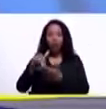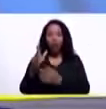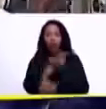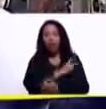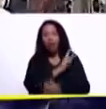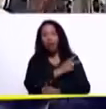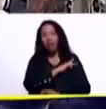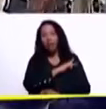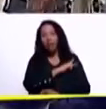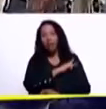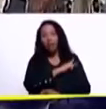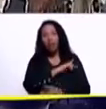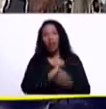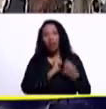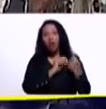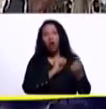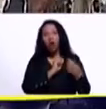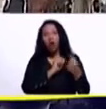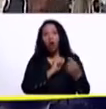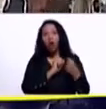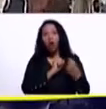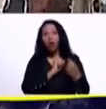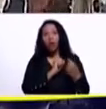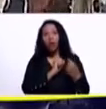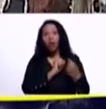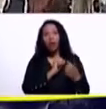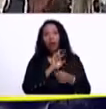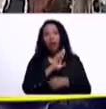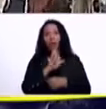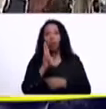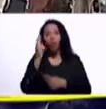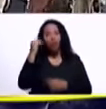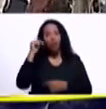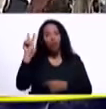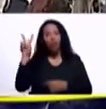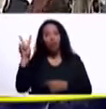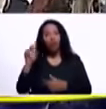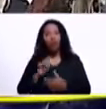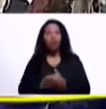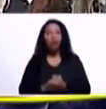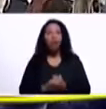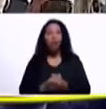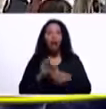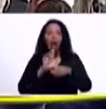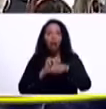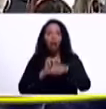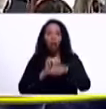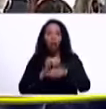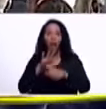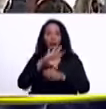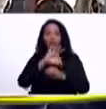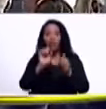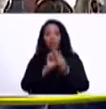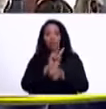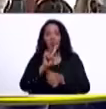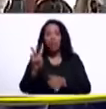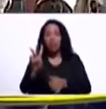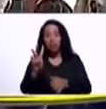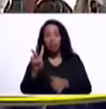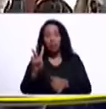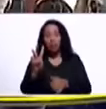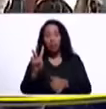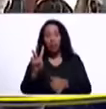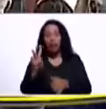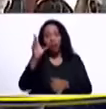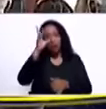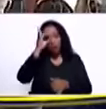Delegación de Diálogo por parte de la República Bolivariana de Venezuela, doctora Delcy Rodríguez, vicepresidenta ejecutiva